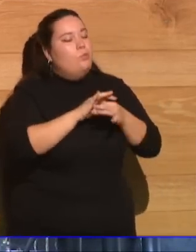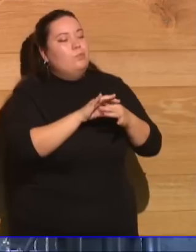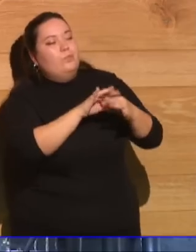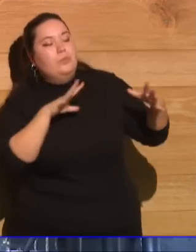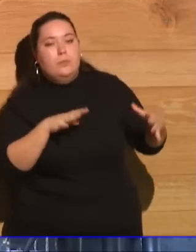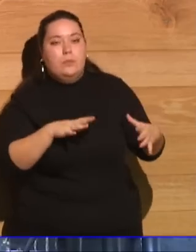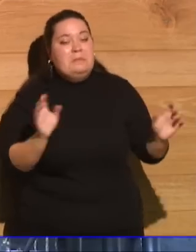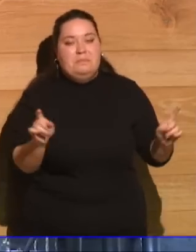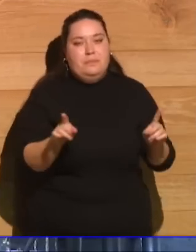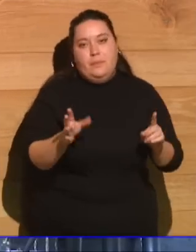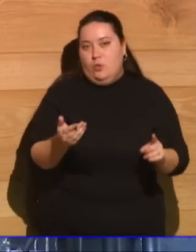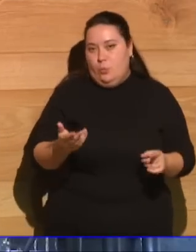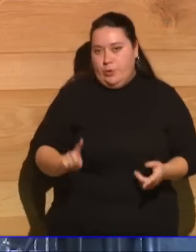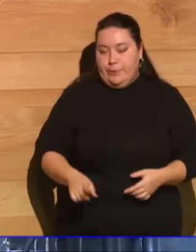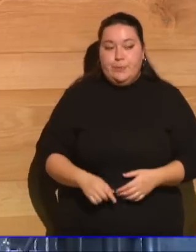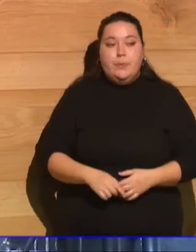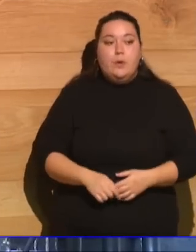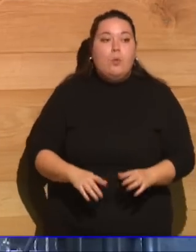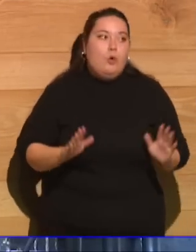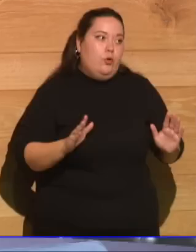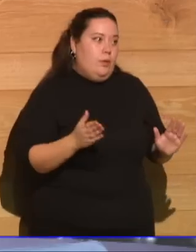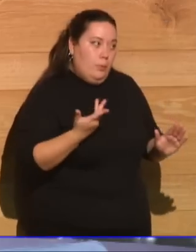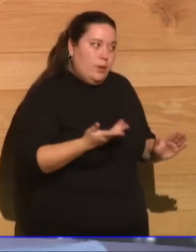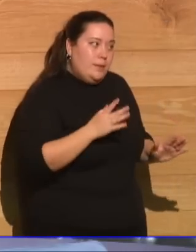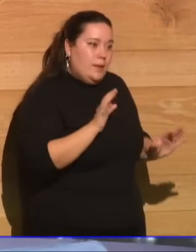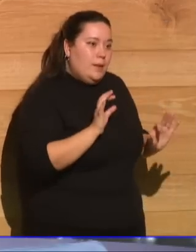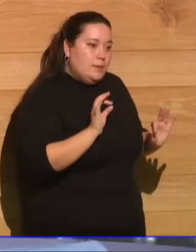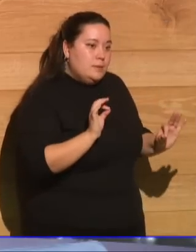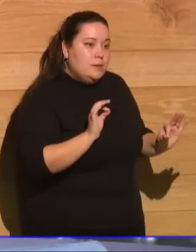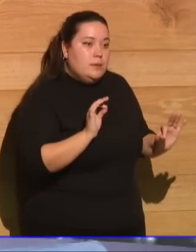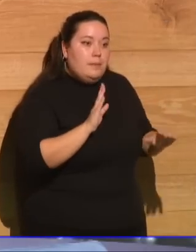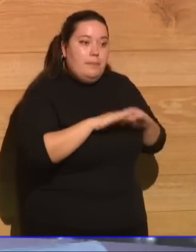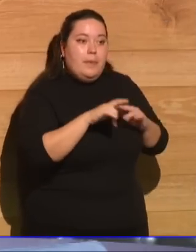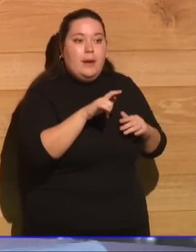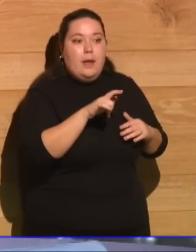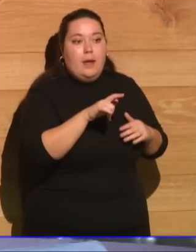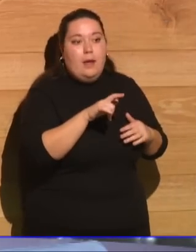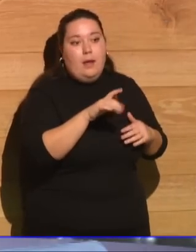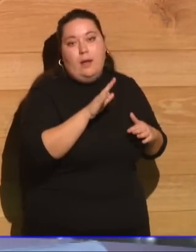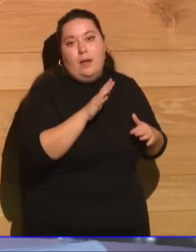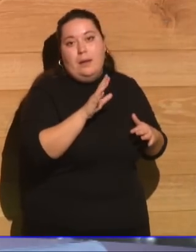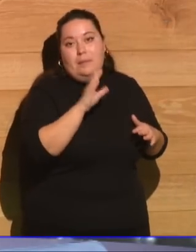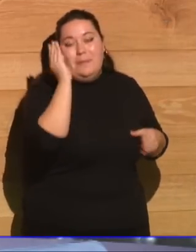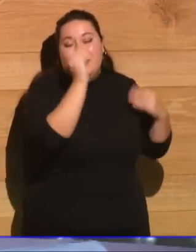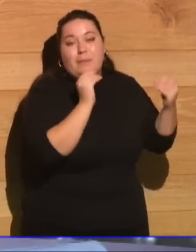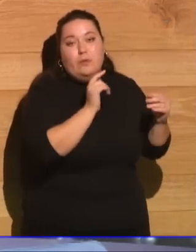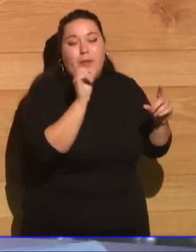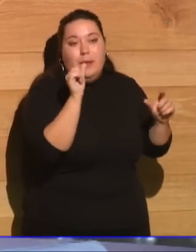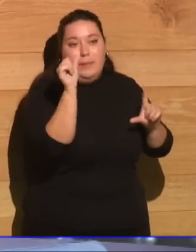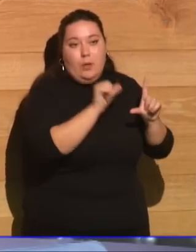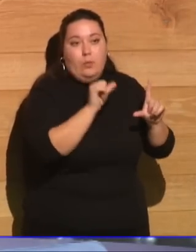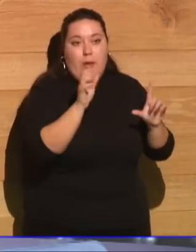Es irrelevante eso. El caso es que... Bueno, es irrelevante, es decir, es irrelevante para el juicio de la película. Eso es. La película, en términos